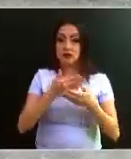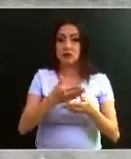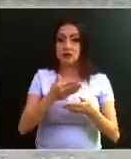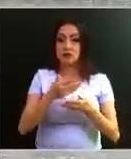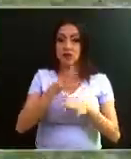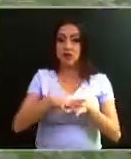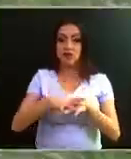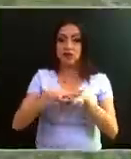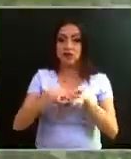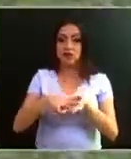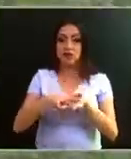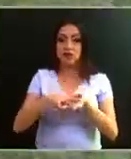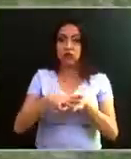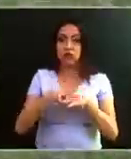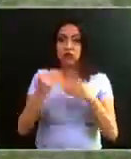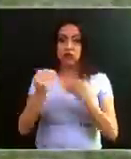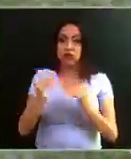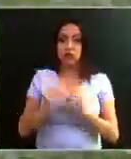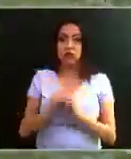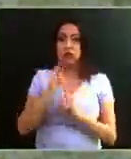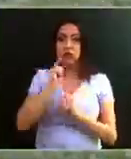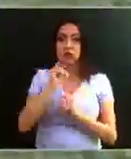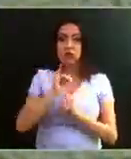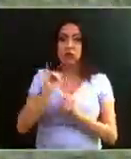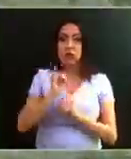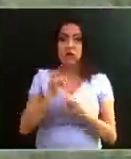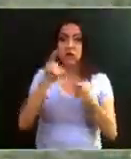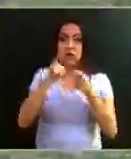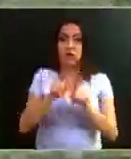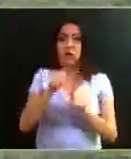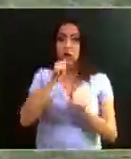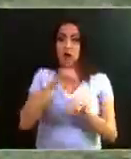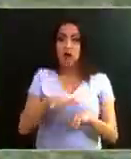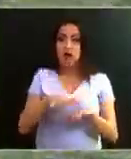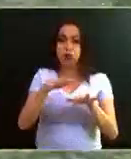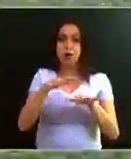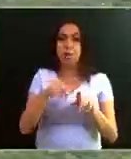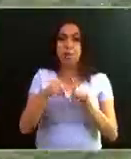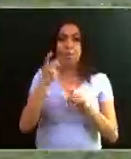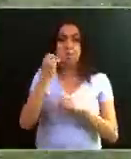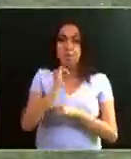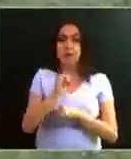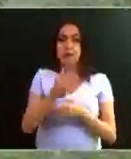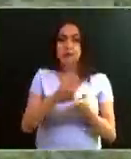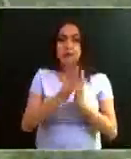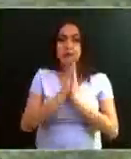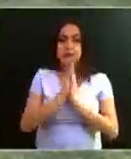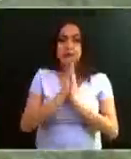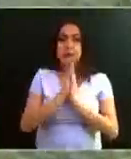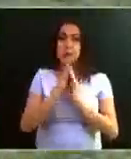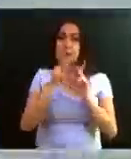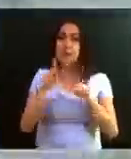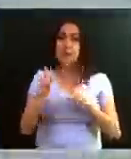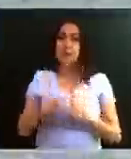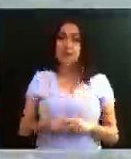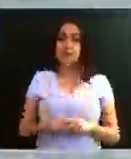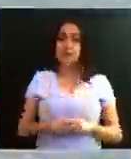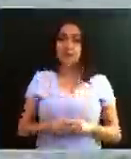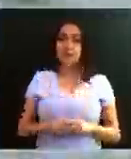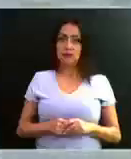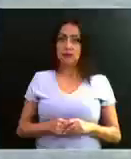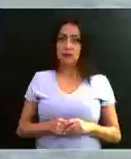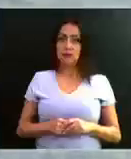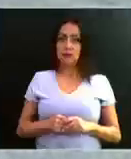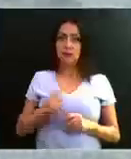las alcantarillas sobrepasen su límite y a la vez provocar inundaciones, por lo que solicitan a la población tomar